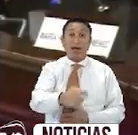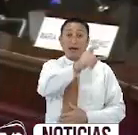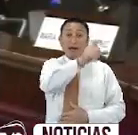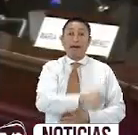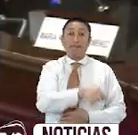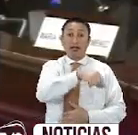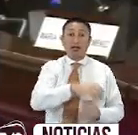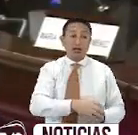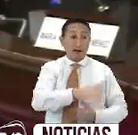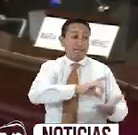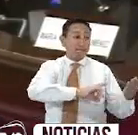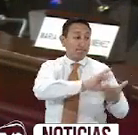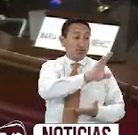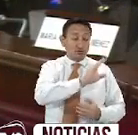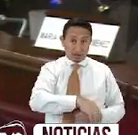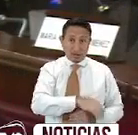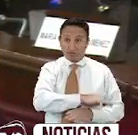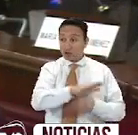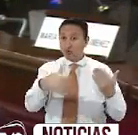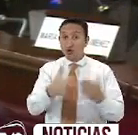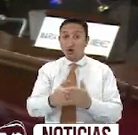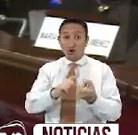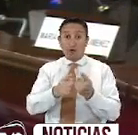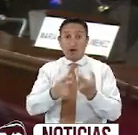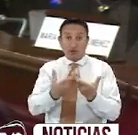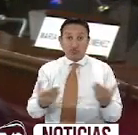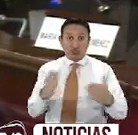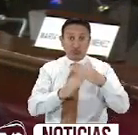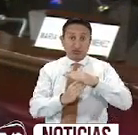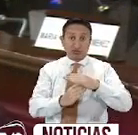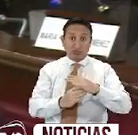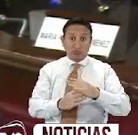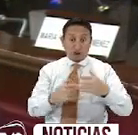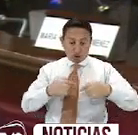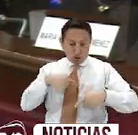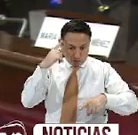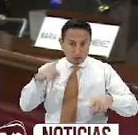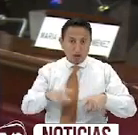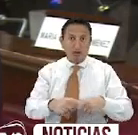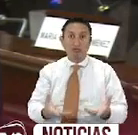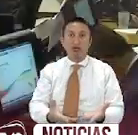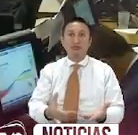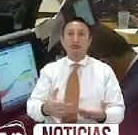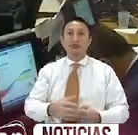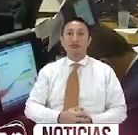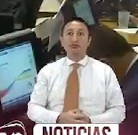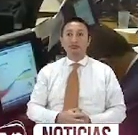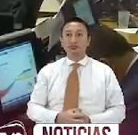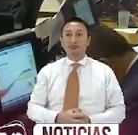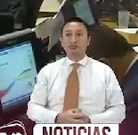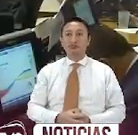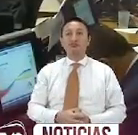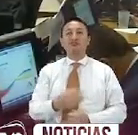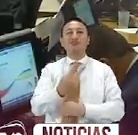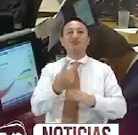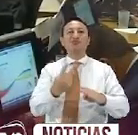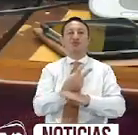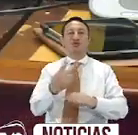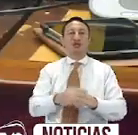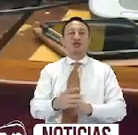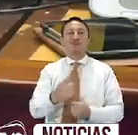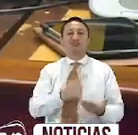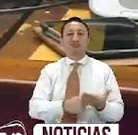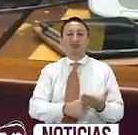dando el trofeo de la cabeza de una ministra o de un ministro, esto cambia, lo firmo. Tras 2 horas de discernimiento